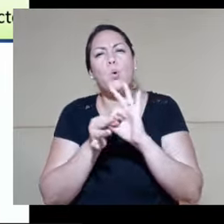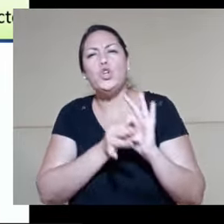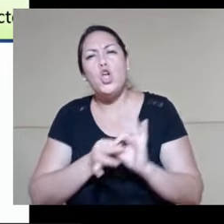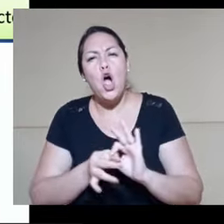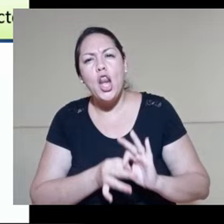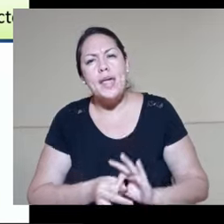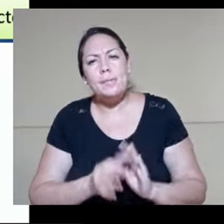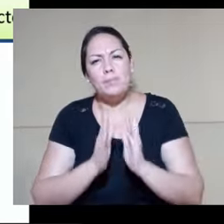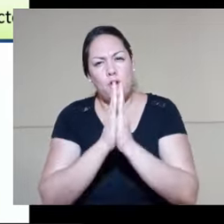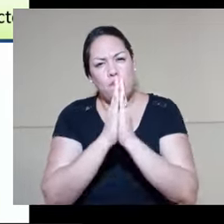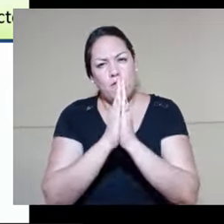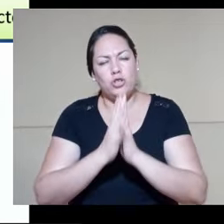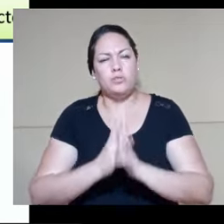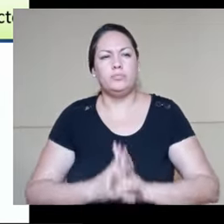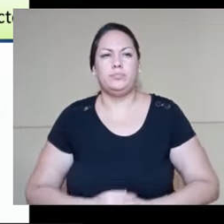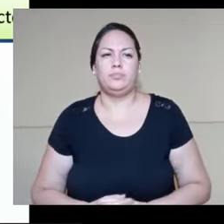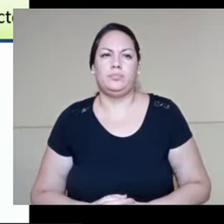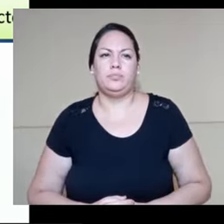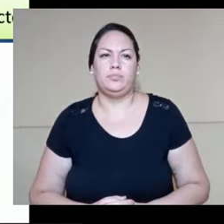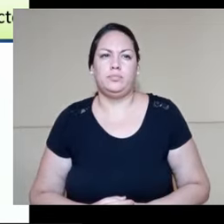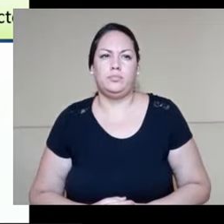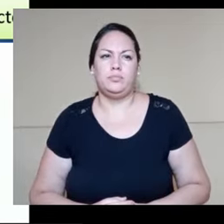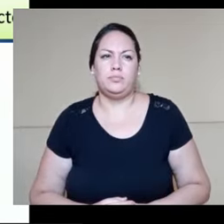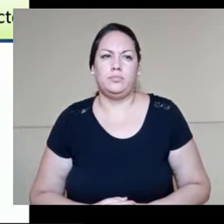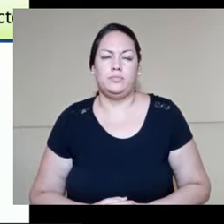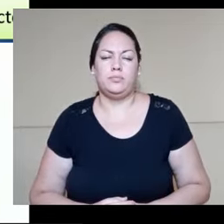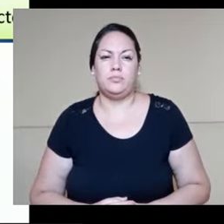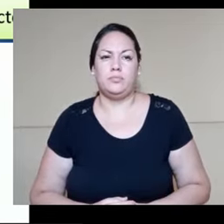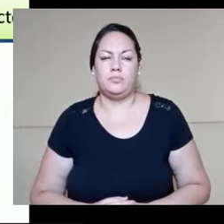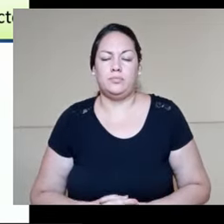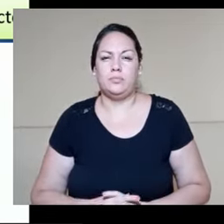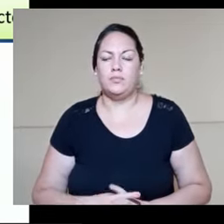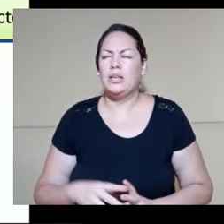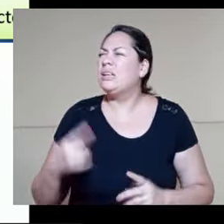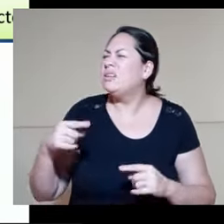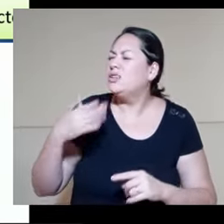Profe, ¿podría repetir neurona con neurona?